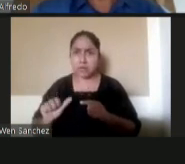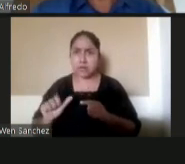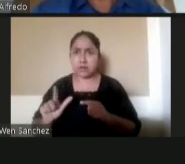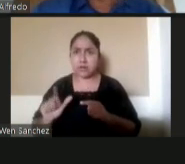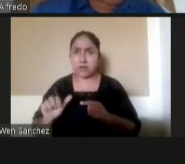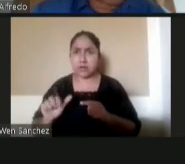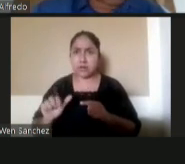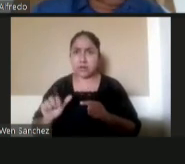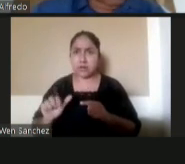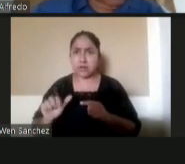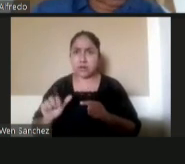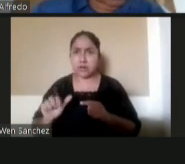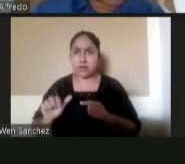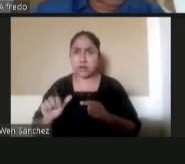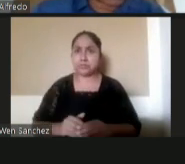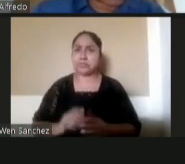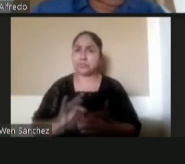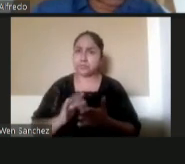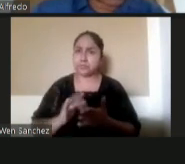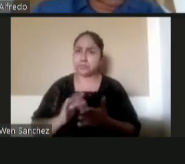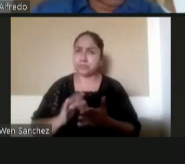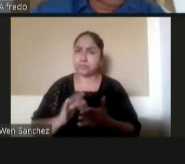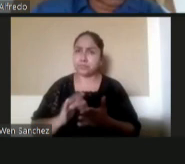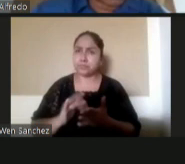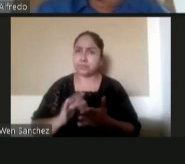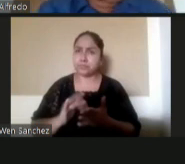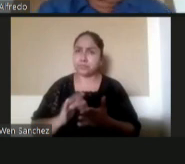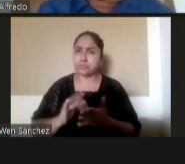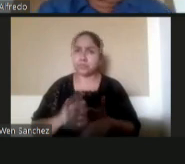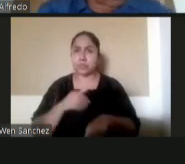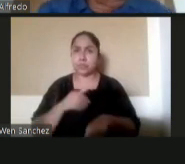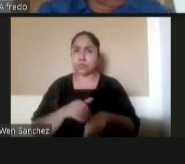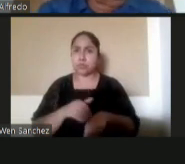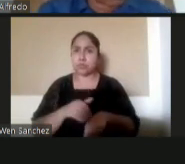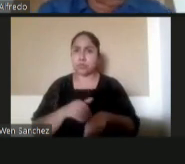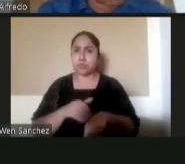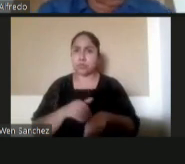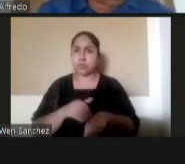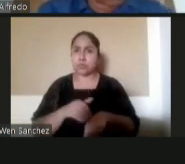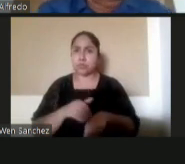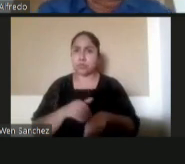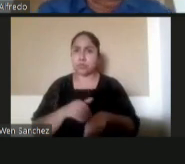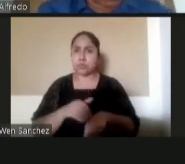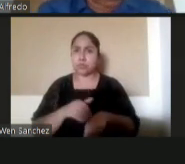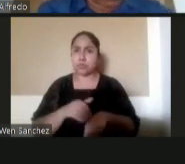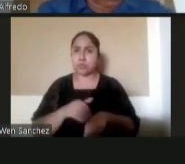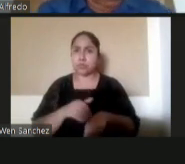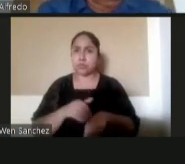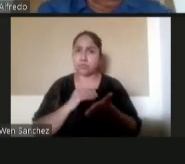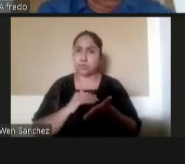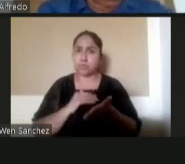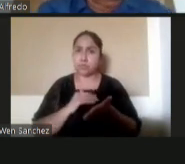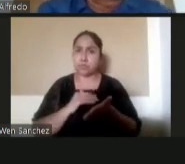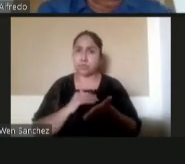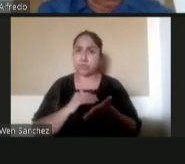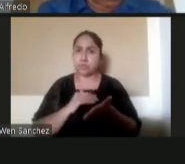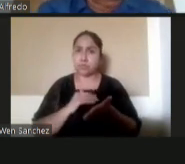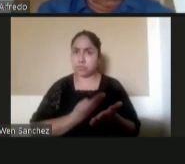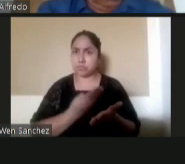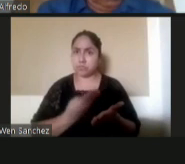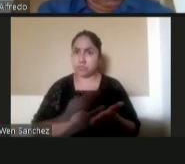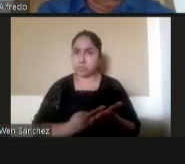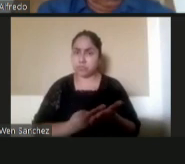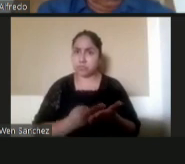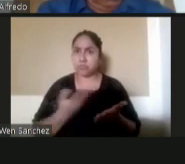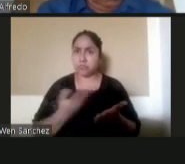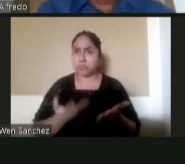orden del día. Para desahogar el tercer asunto del orden del día, doy lectura al proyecto de acuerdo que se propone, cuyos resolutivos